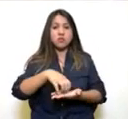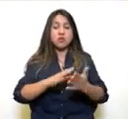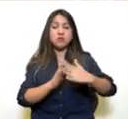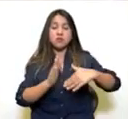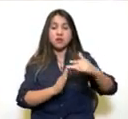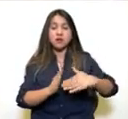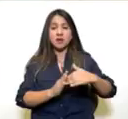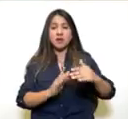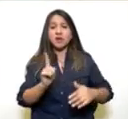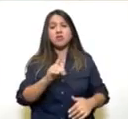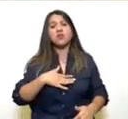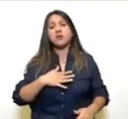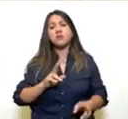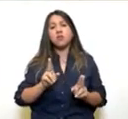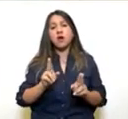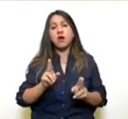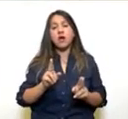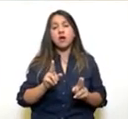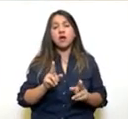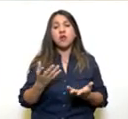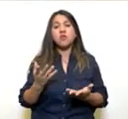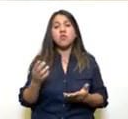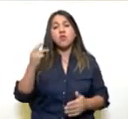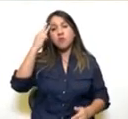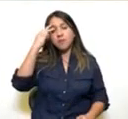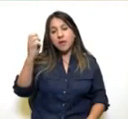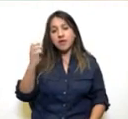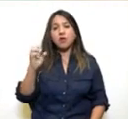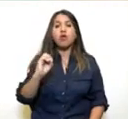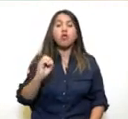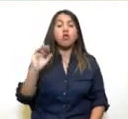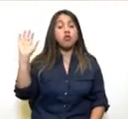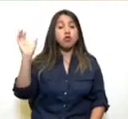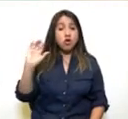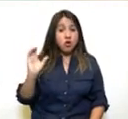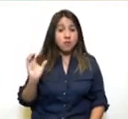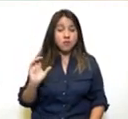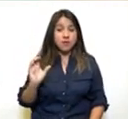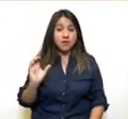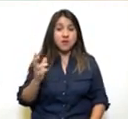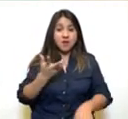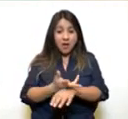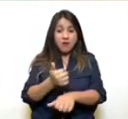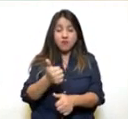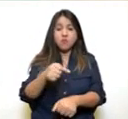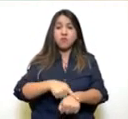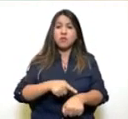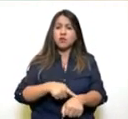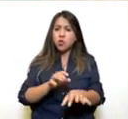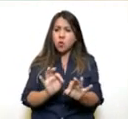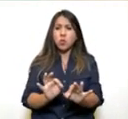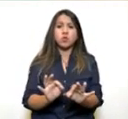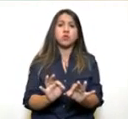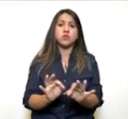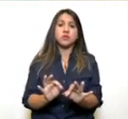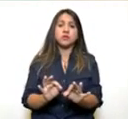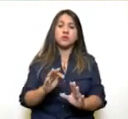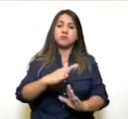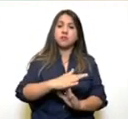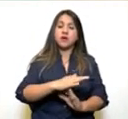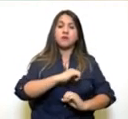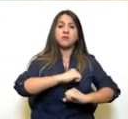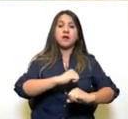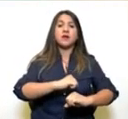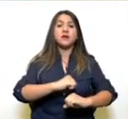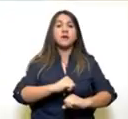como colombia como méxico yo creo que estamos en un momento justo para parar esto